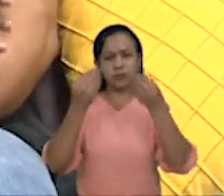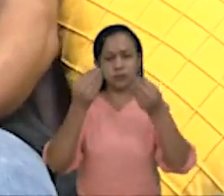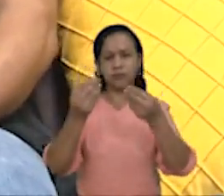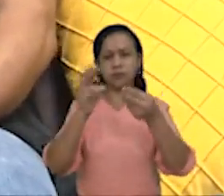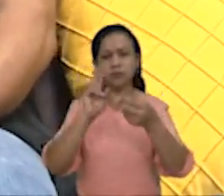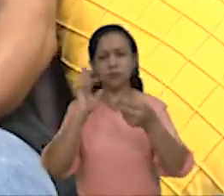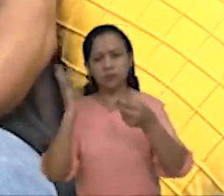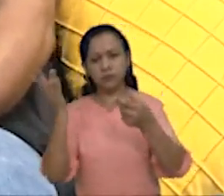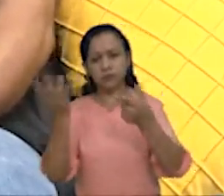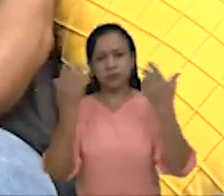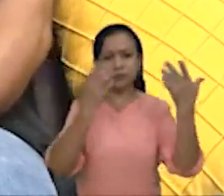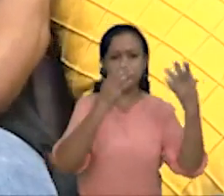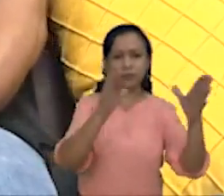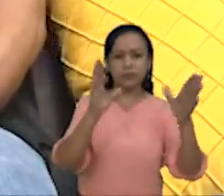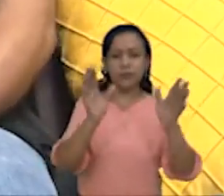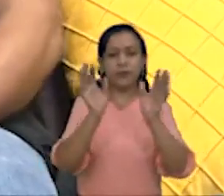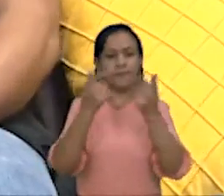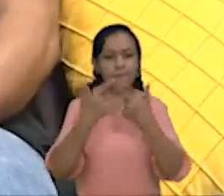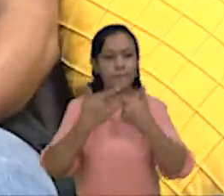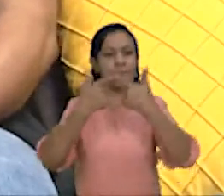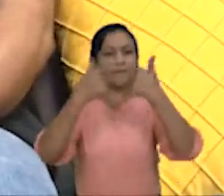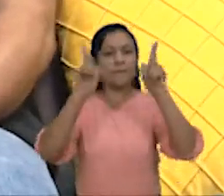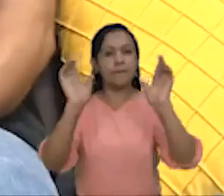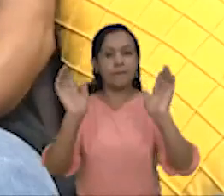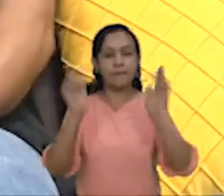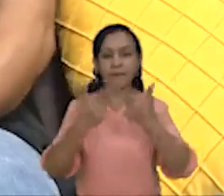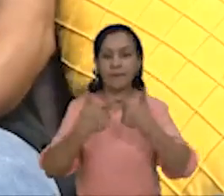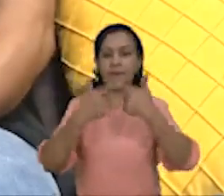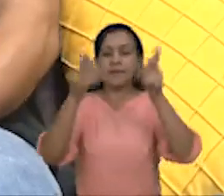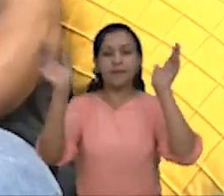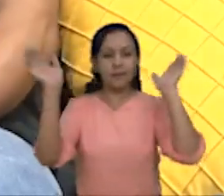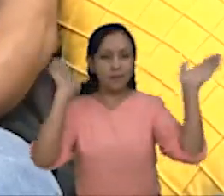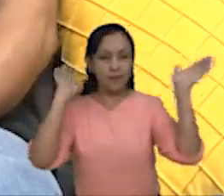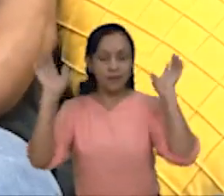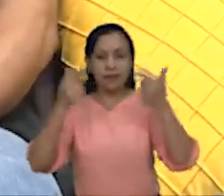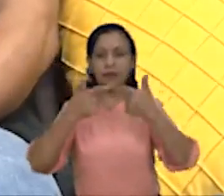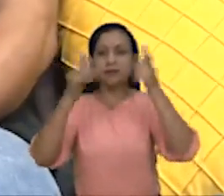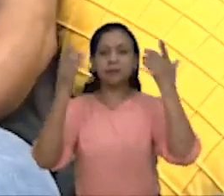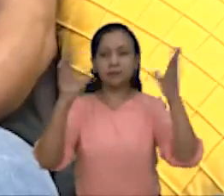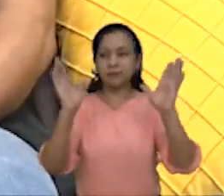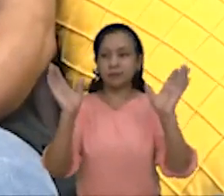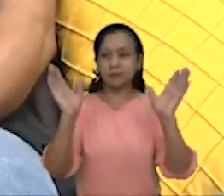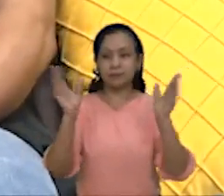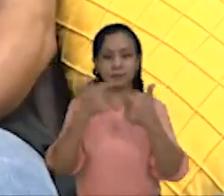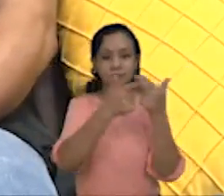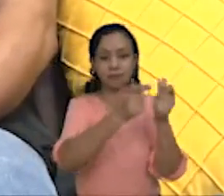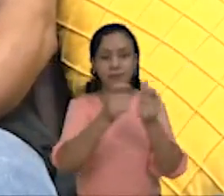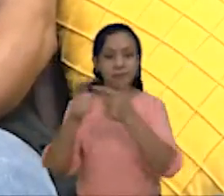bares, las calles. Entonces, también eso es libertad de expresión. Hay libertad de mercado, libertad de expresión. Ah, no, pero hay grupos que